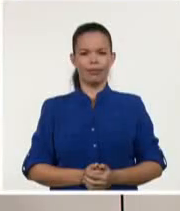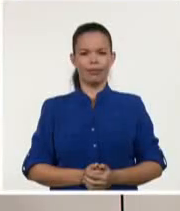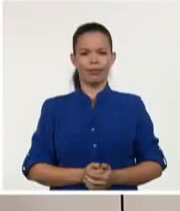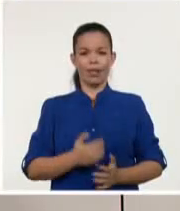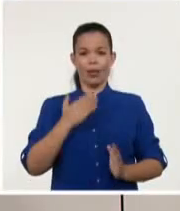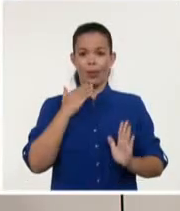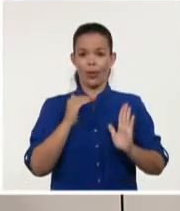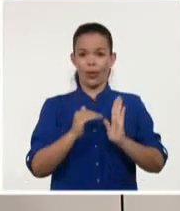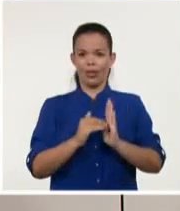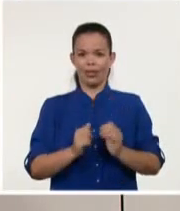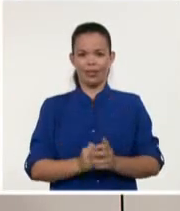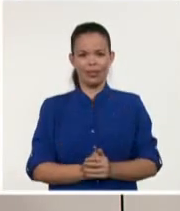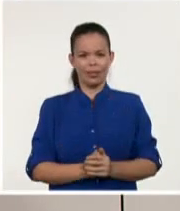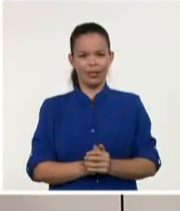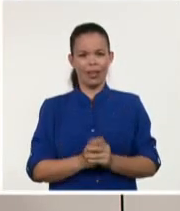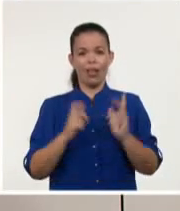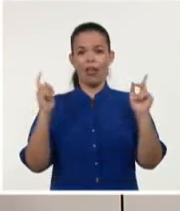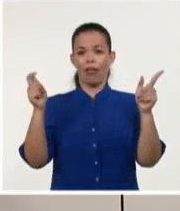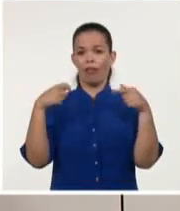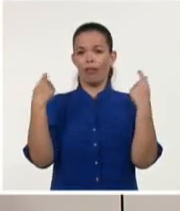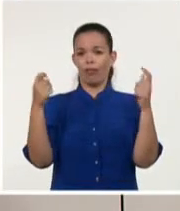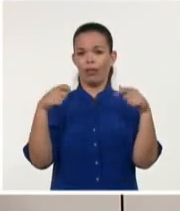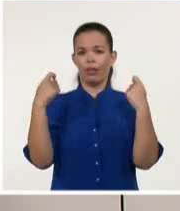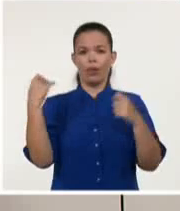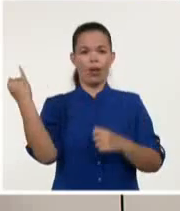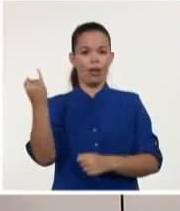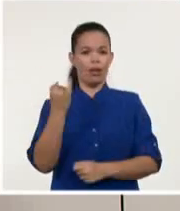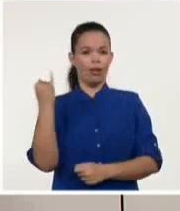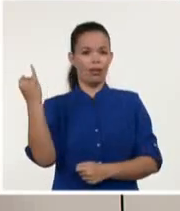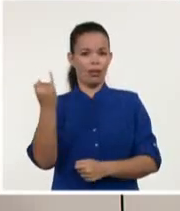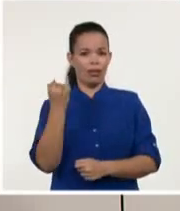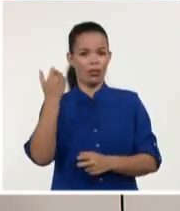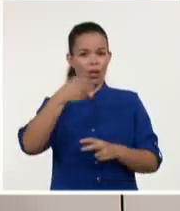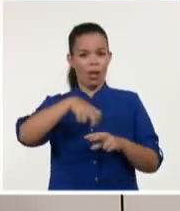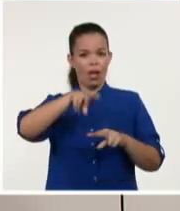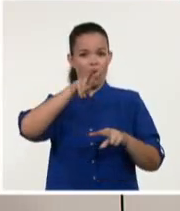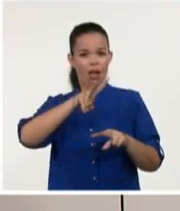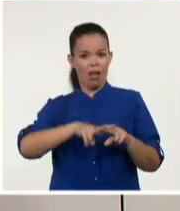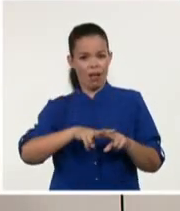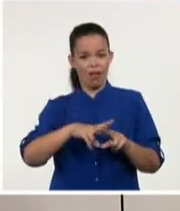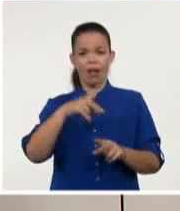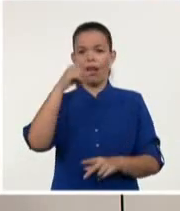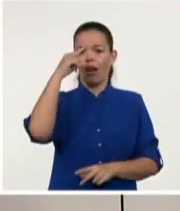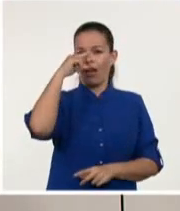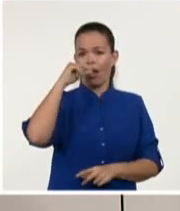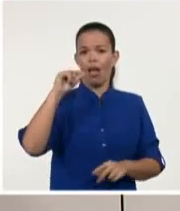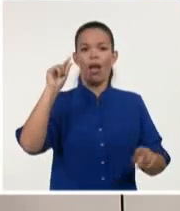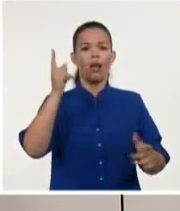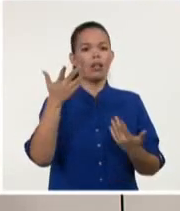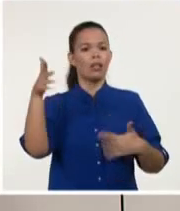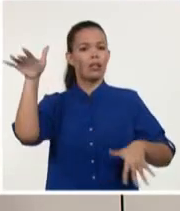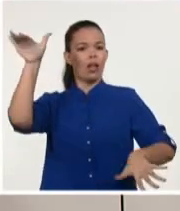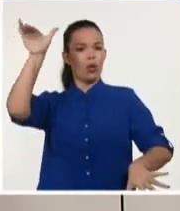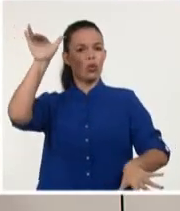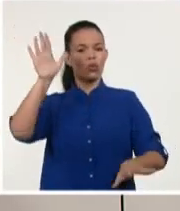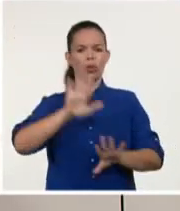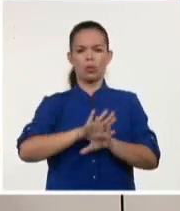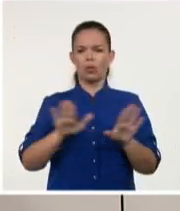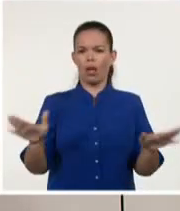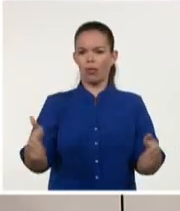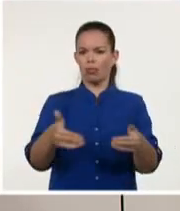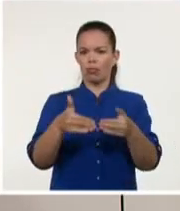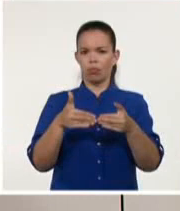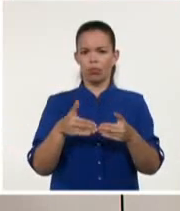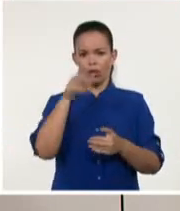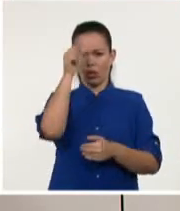Muy buenas tardes. El Festival Internacional de Ballet de La Habana, Alicia Alonso, concluyó este domingo en la Sala Avellaneda del Teatro Nacional. Una versión